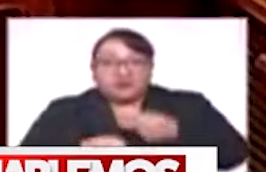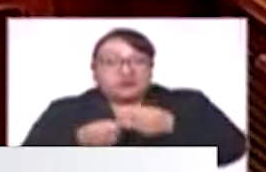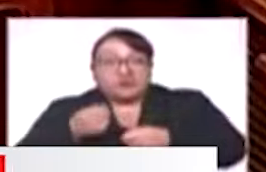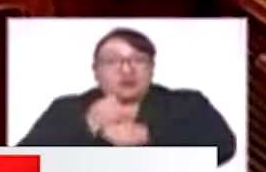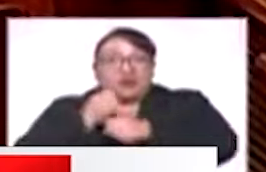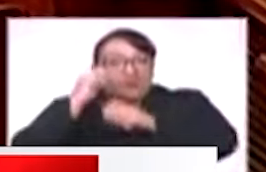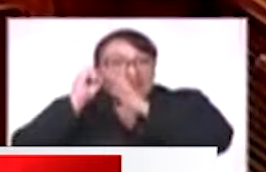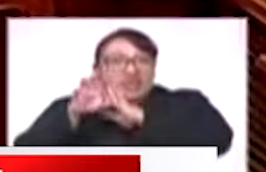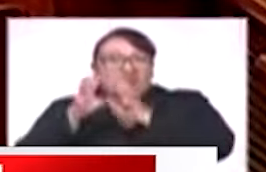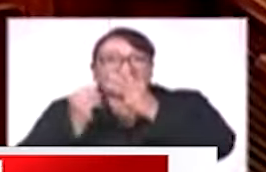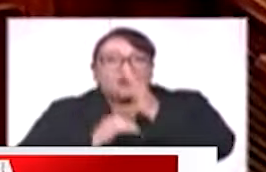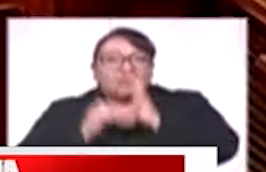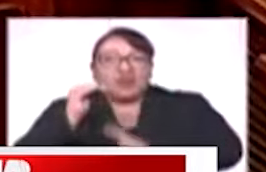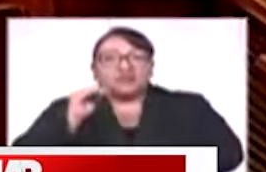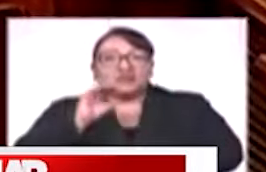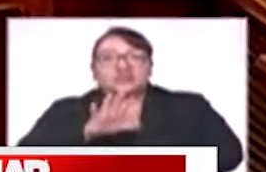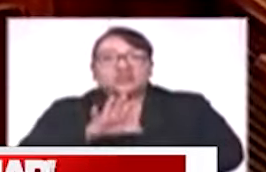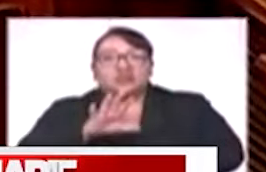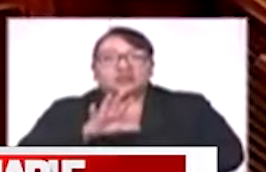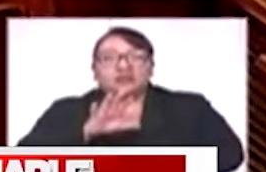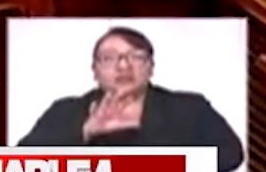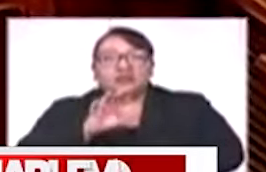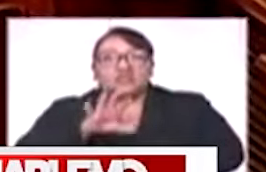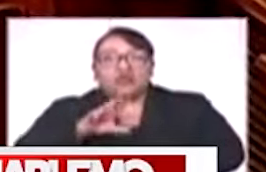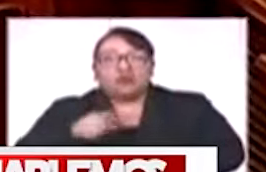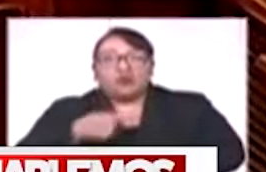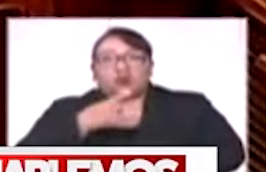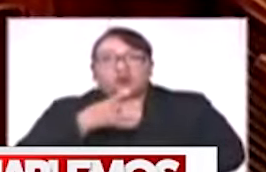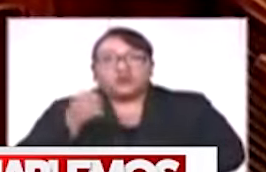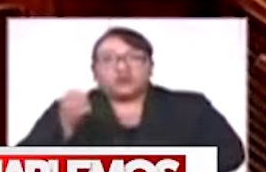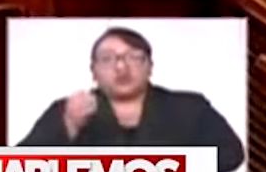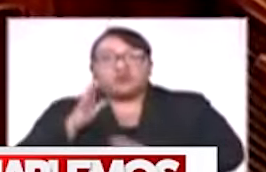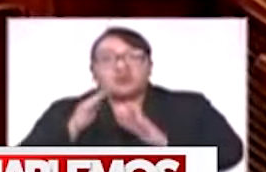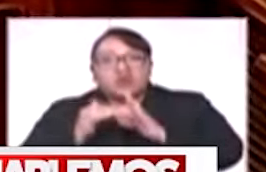supere los 5.400 millones de dólares.